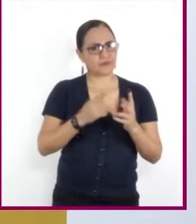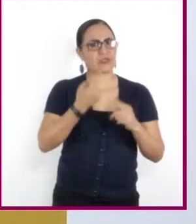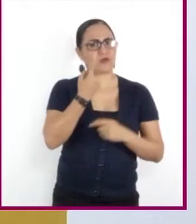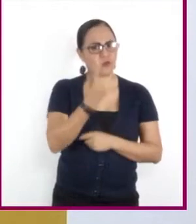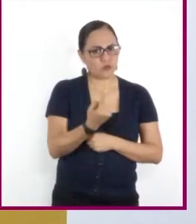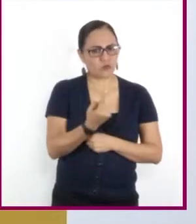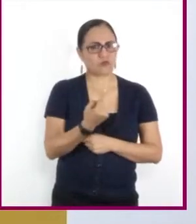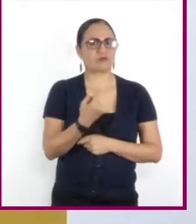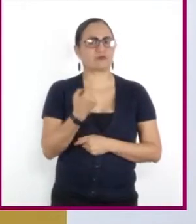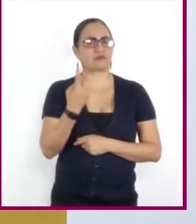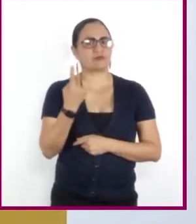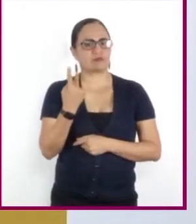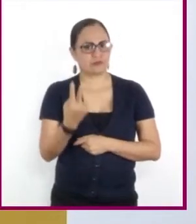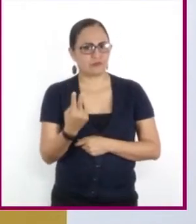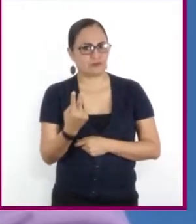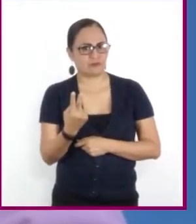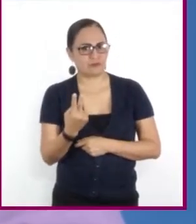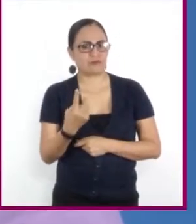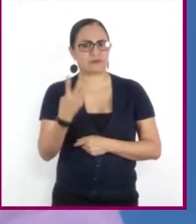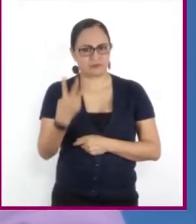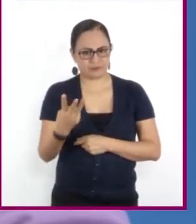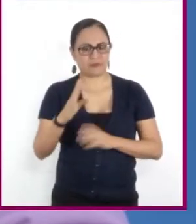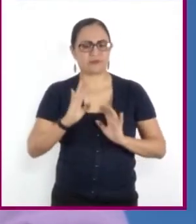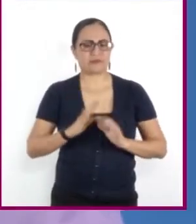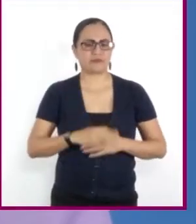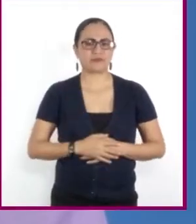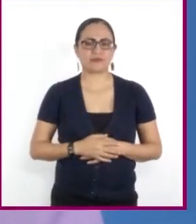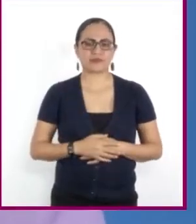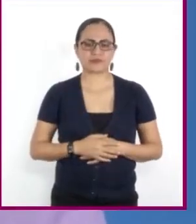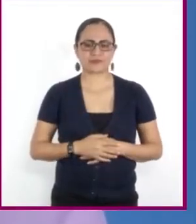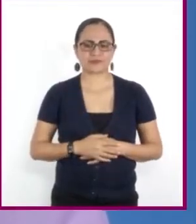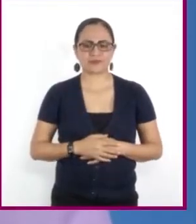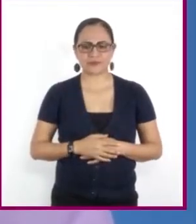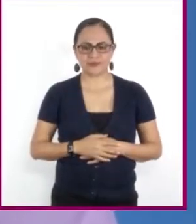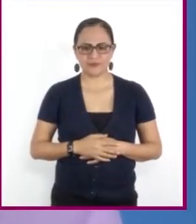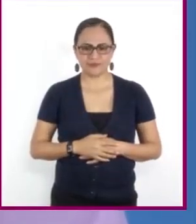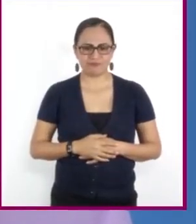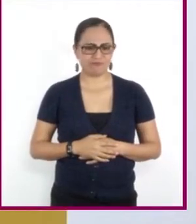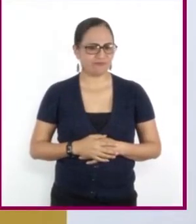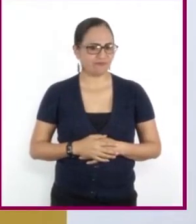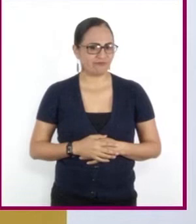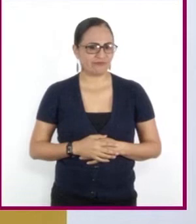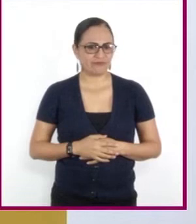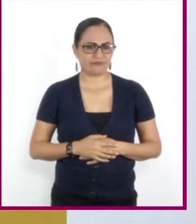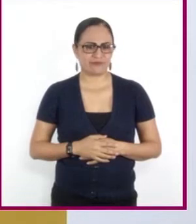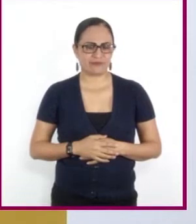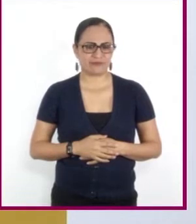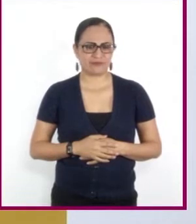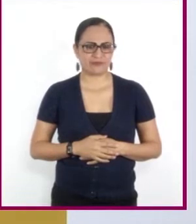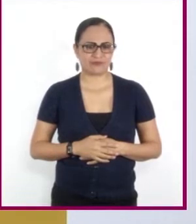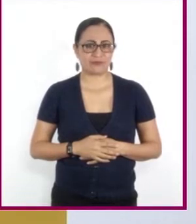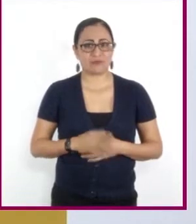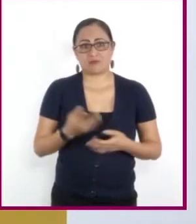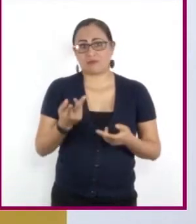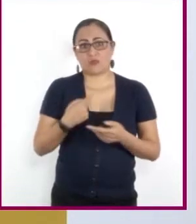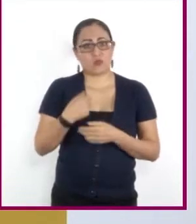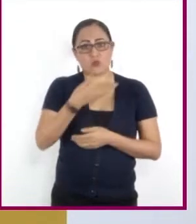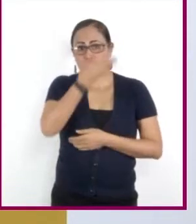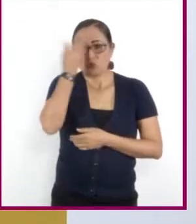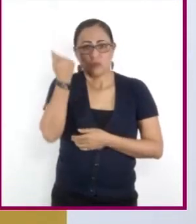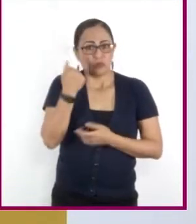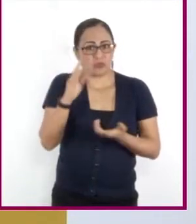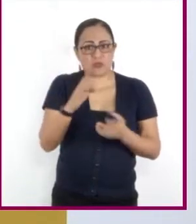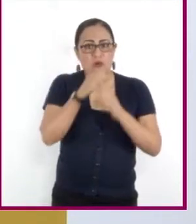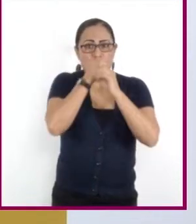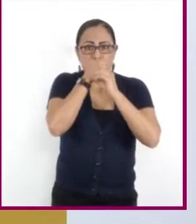1, 2, 3. No sé qué pasó, pero no lo puedo